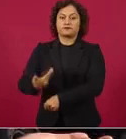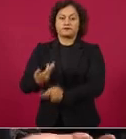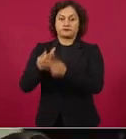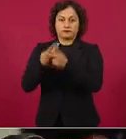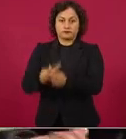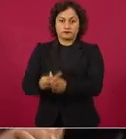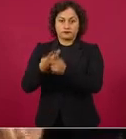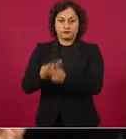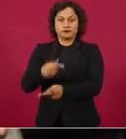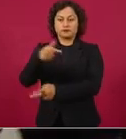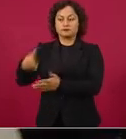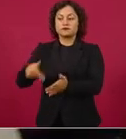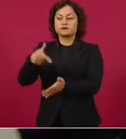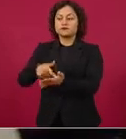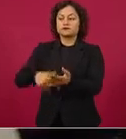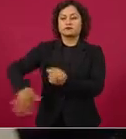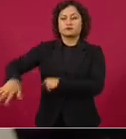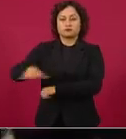por el lugar.